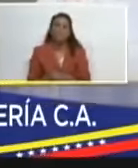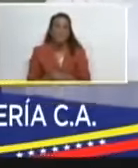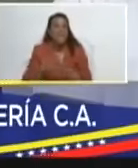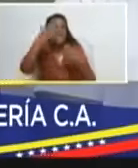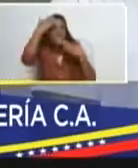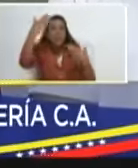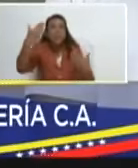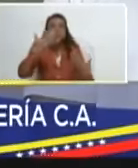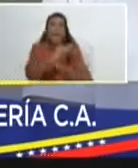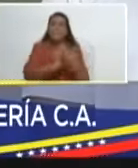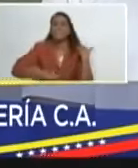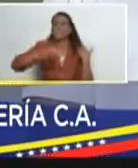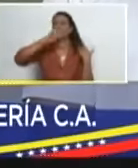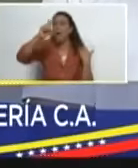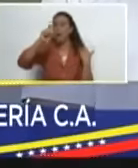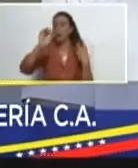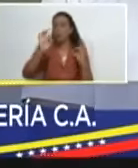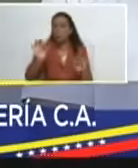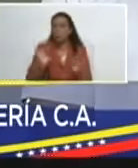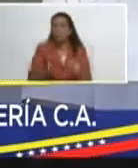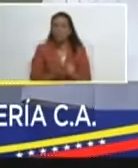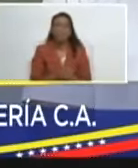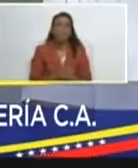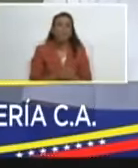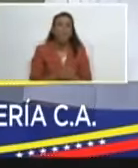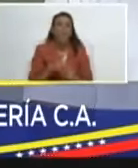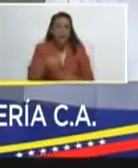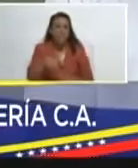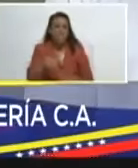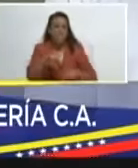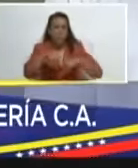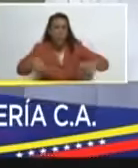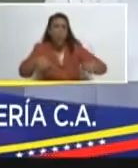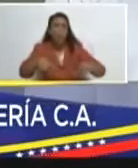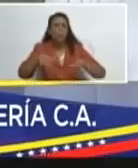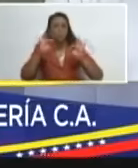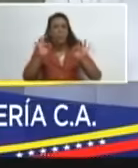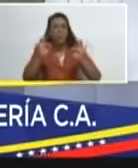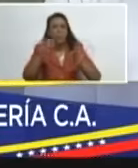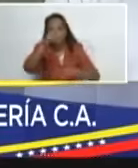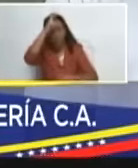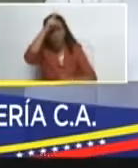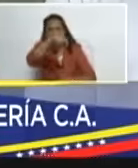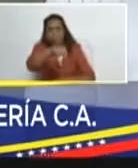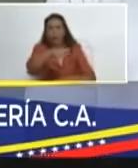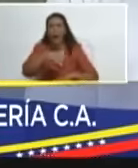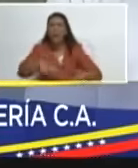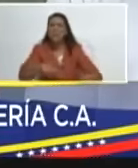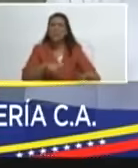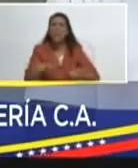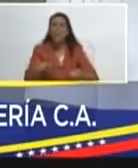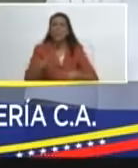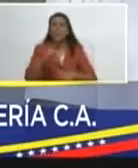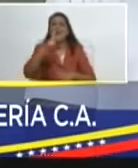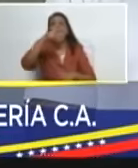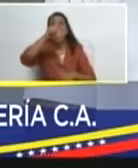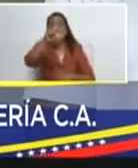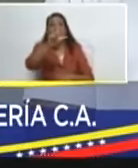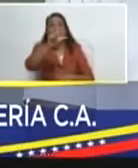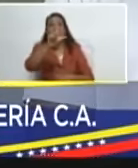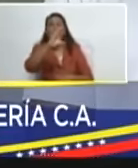Saludos, mi presidente Nicolás Maduro. Viene la tierra, la facundiera, aquí viene Luqui,